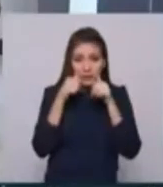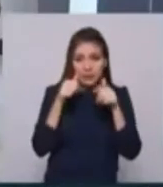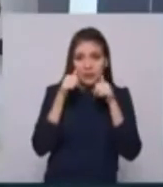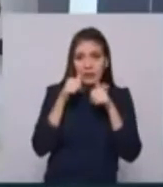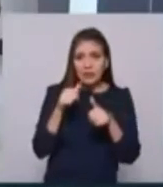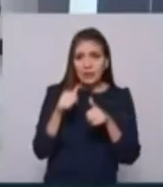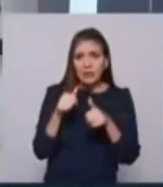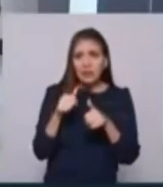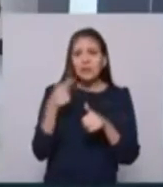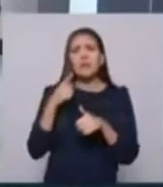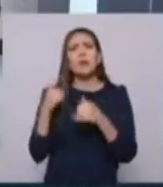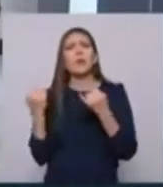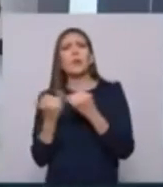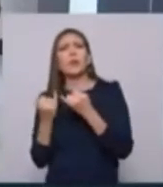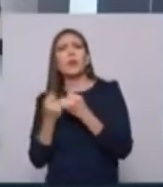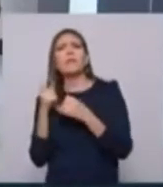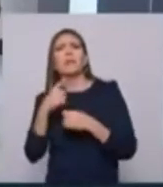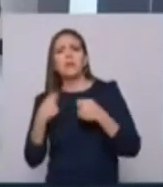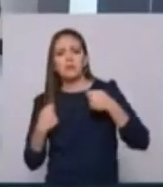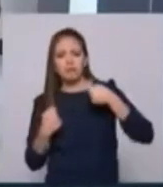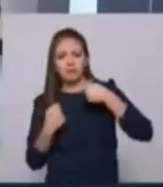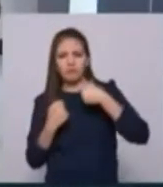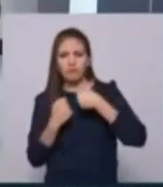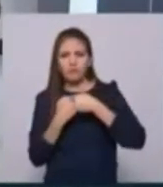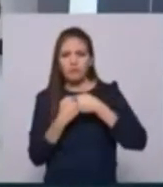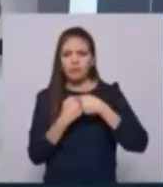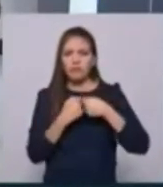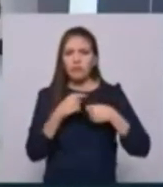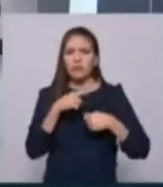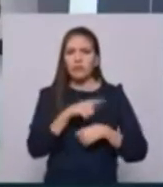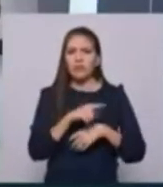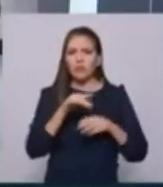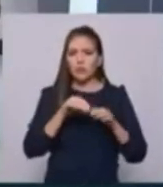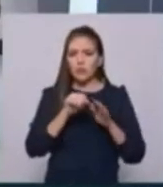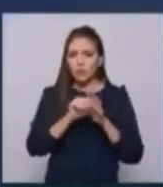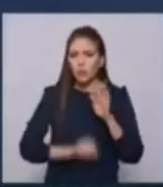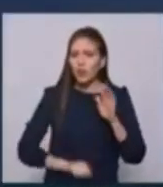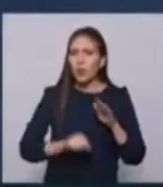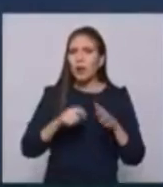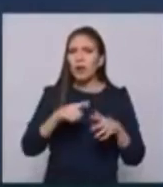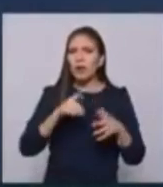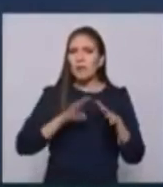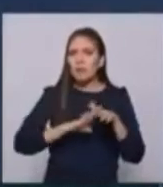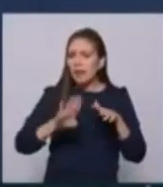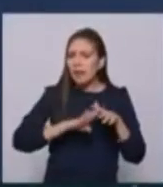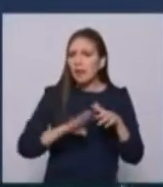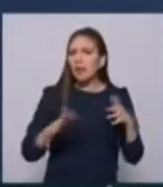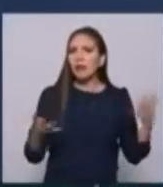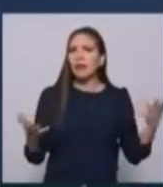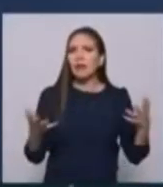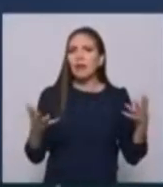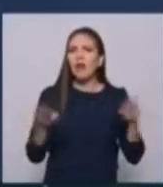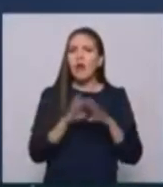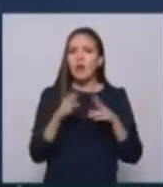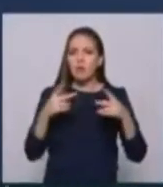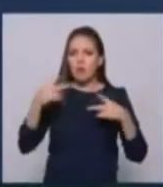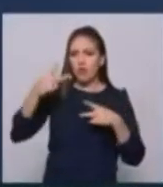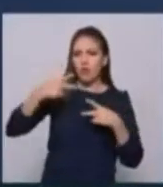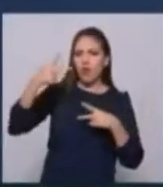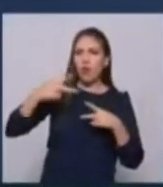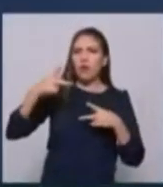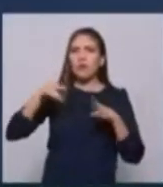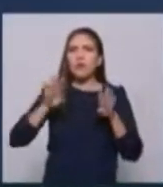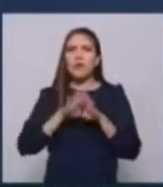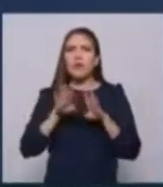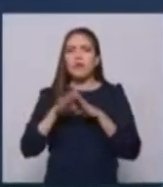tenemos la migración que viene del sur. Entonces, ¿cómo ponemos que estas dos comisiones logren ponerse de acuerdo? Más aparte,